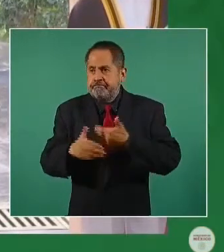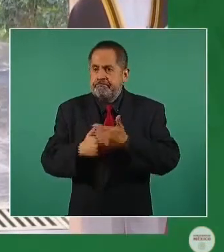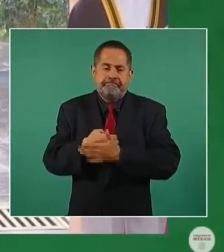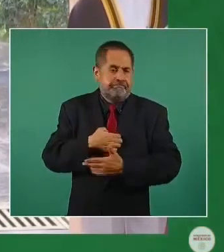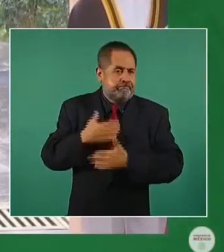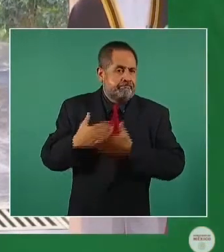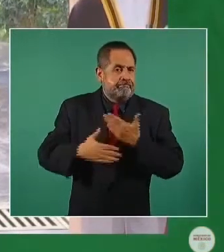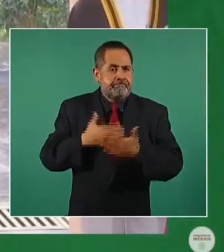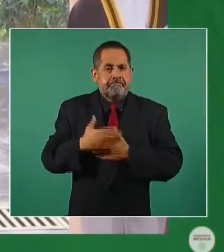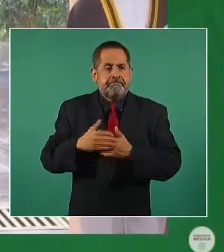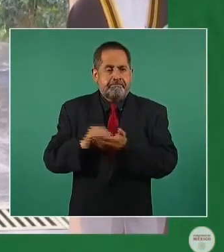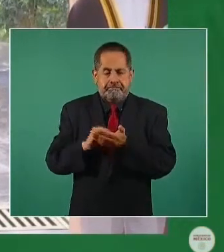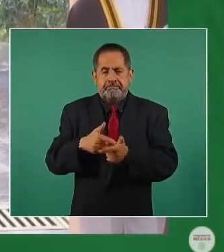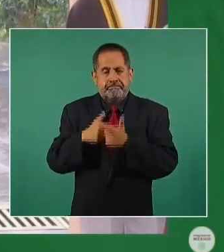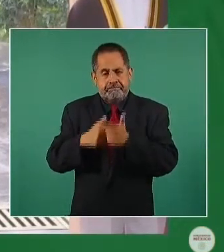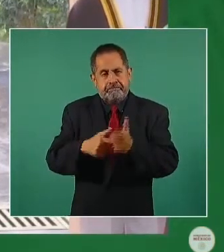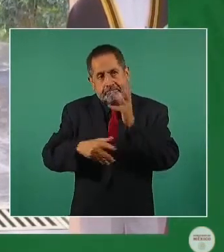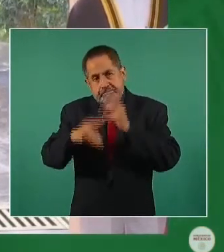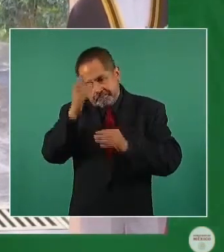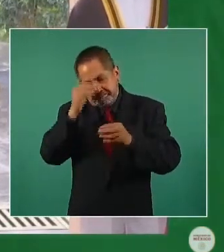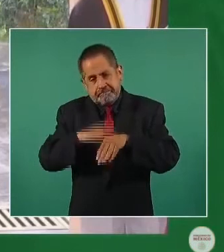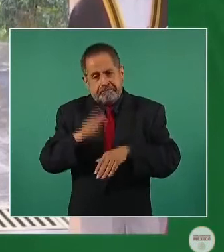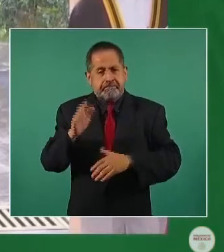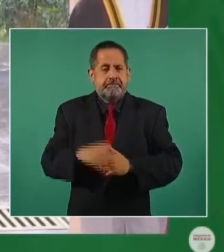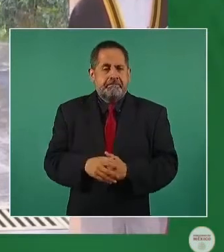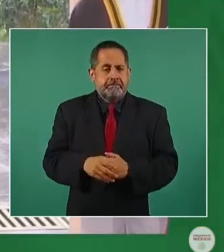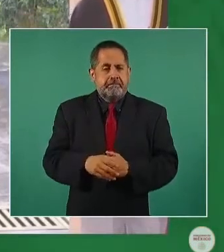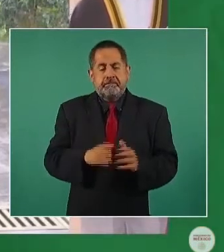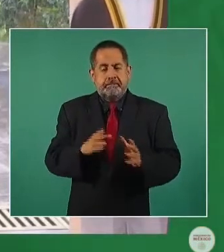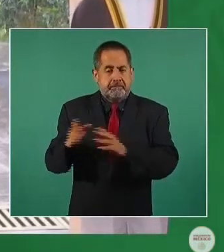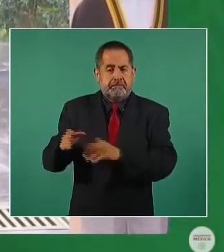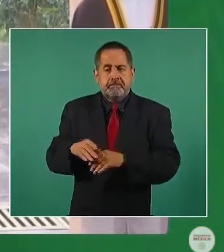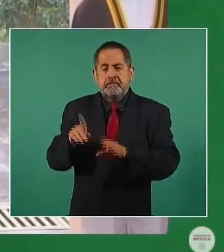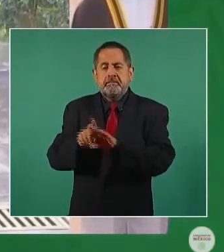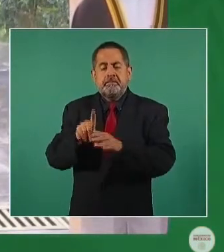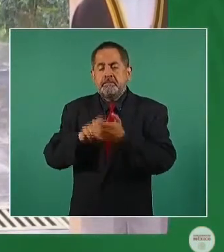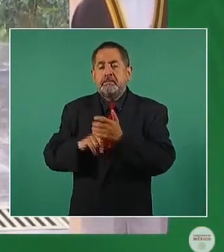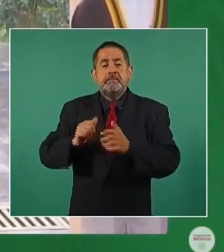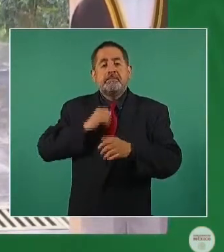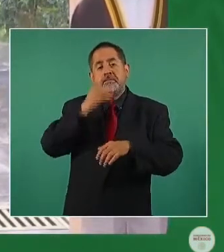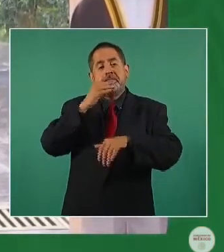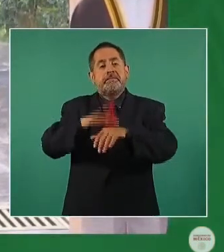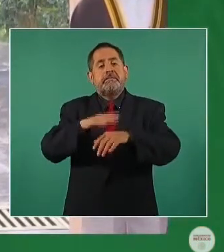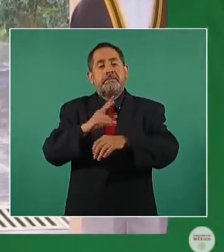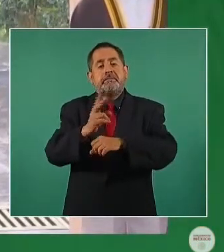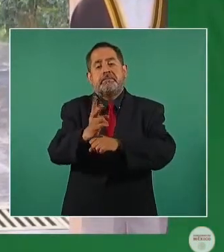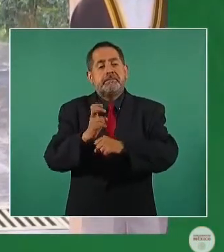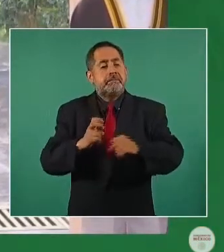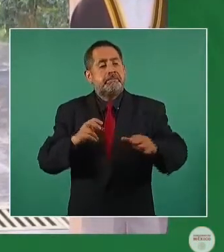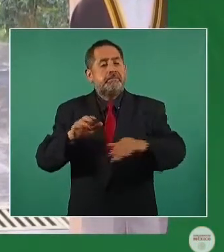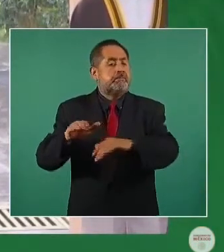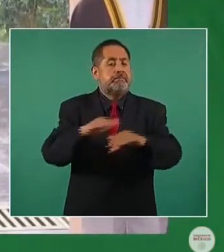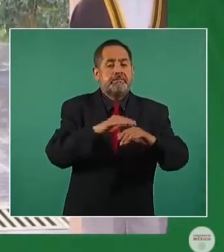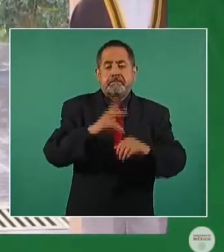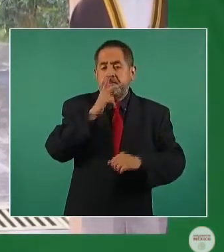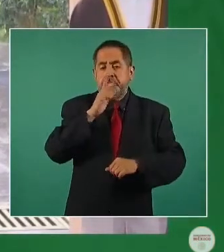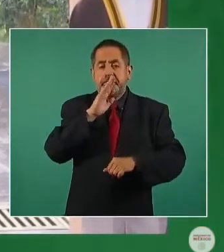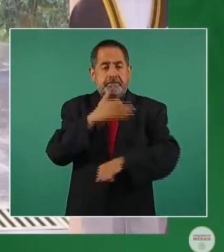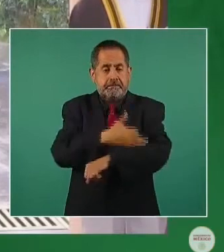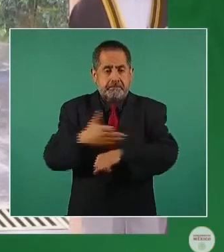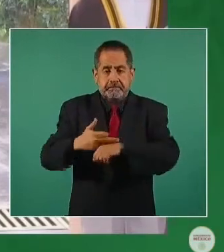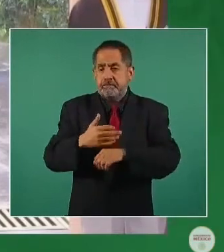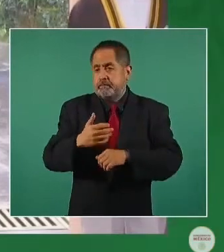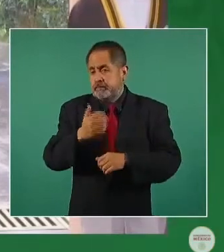ánimo de seguir con esa formación. Y por otro lado, nada más aprovecho para invitar a la comunidad, a los padres de familia, alumnos